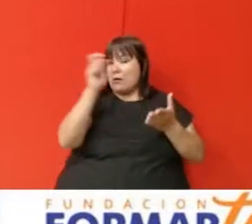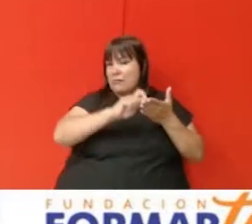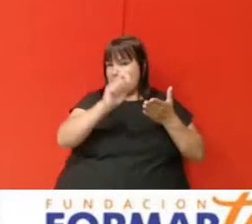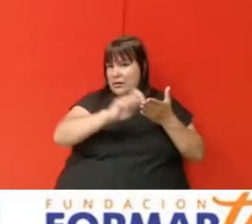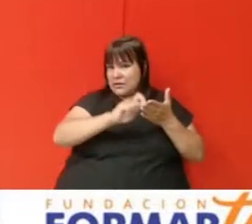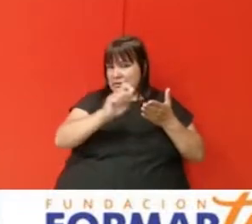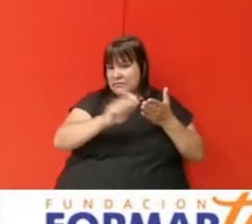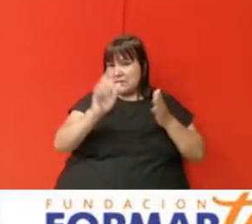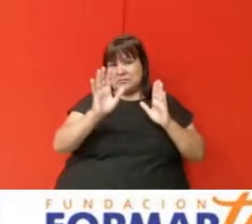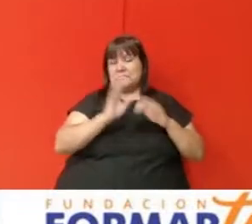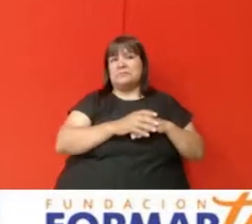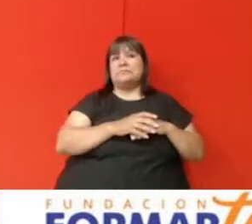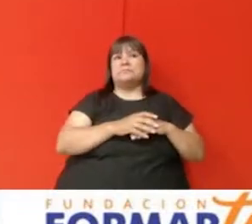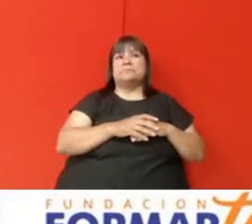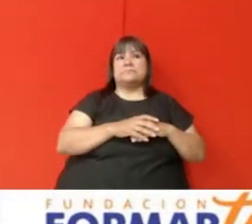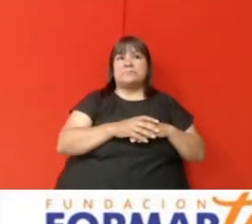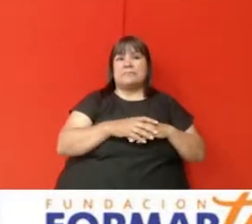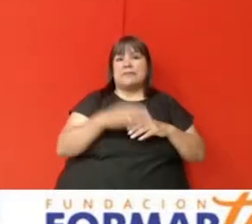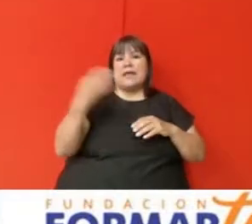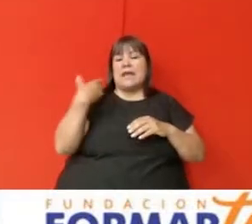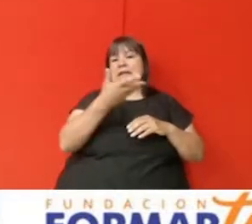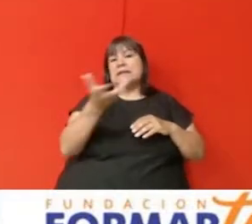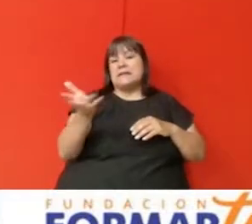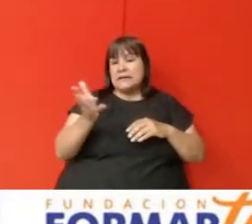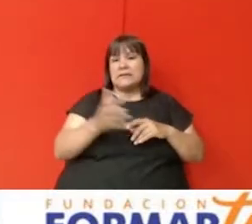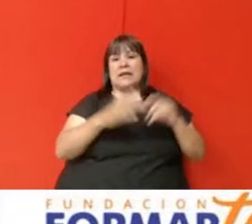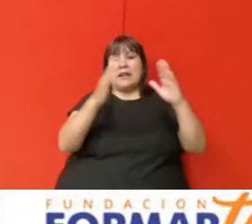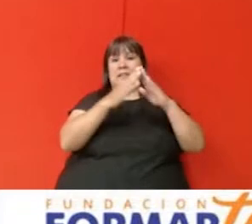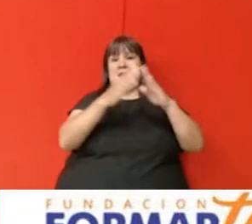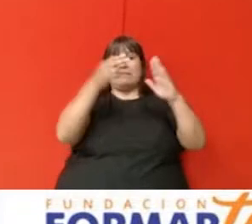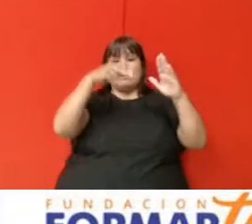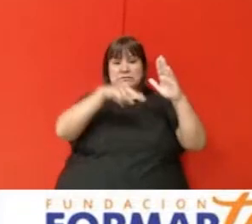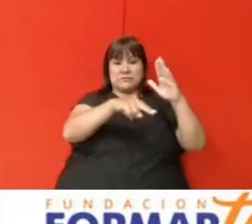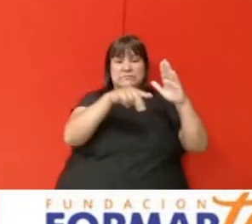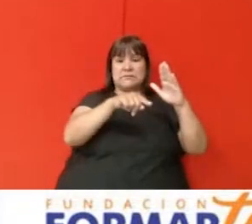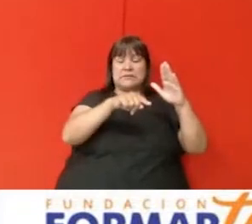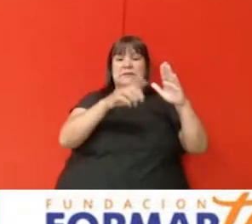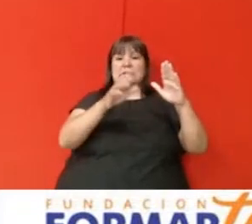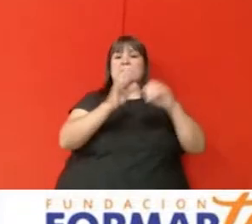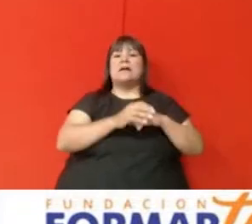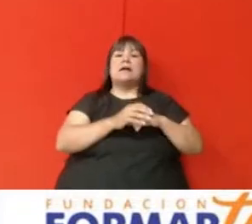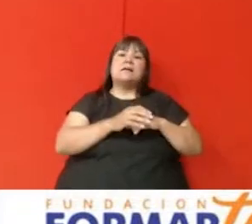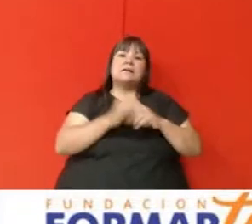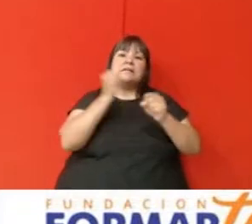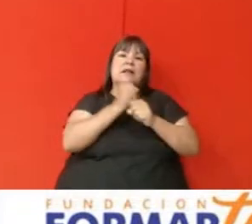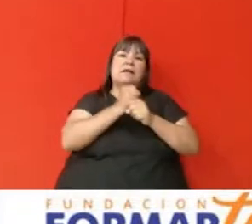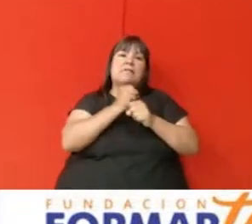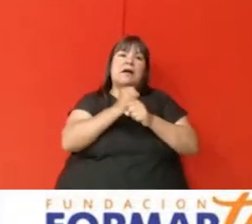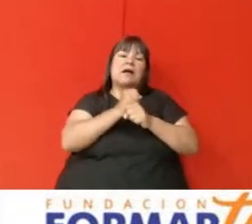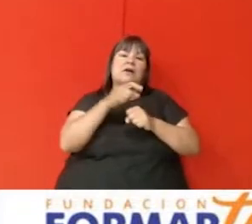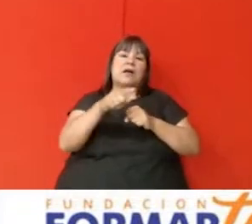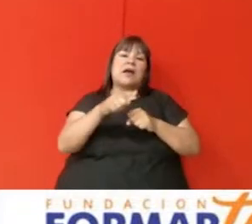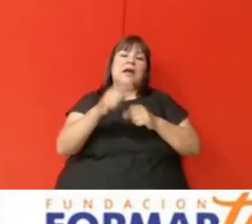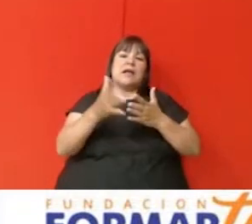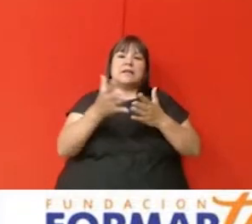vista estadístico. La mayoría de los trabajos que encontramos en internación domiciliaria son sudamericanos y algunos españoles. O sea que ahí nos